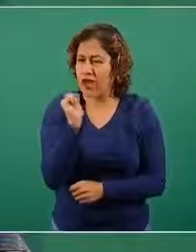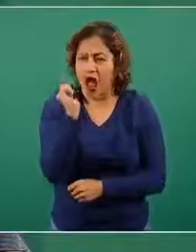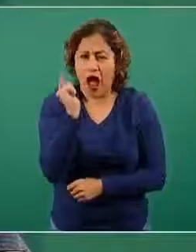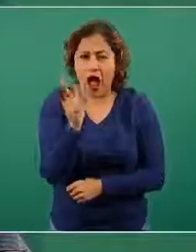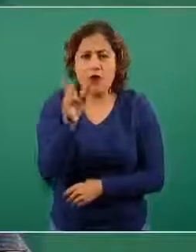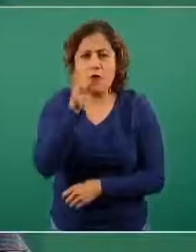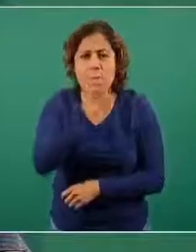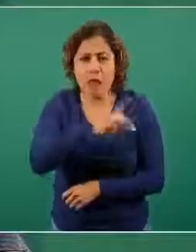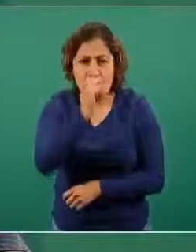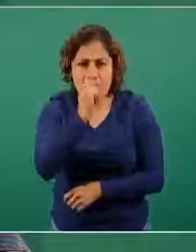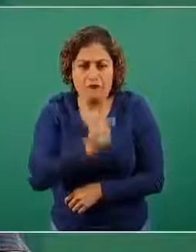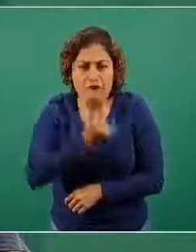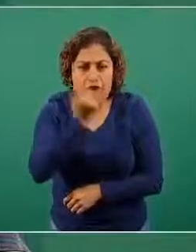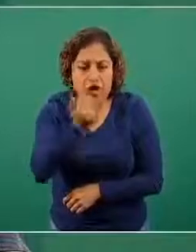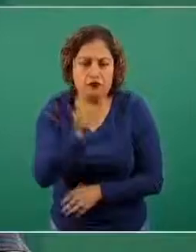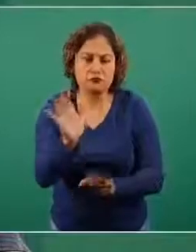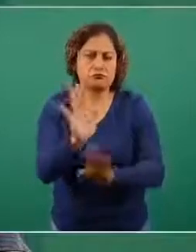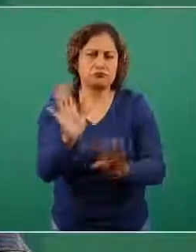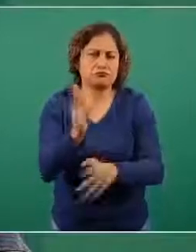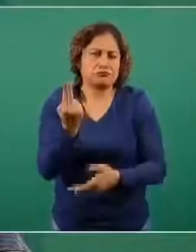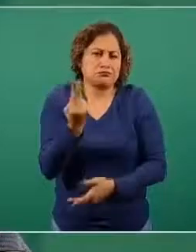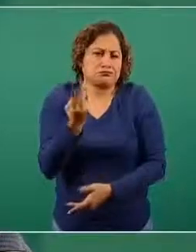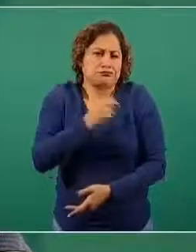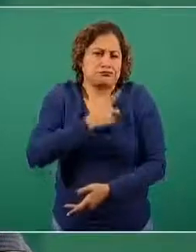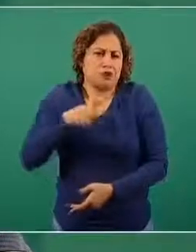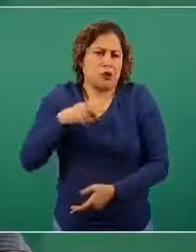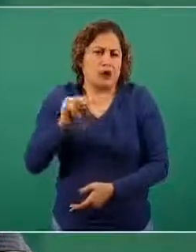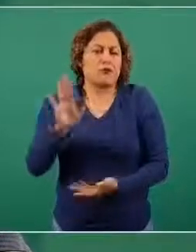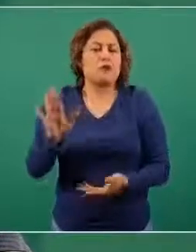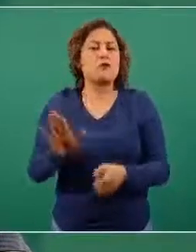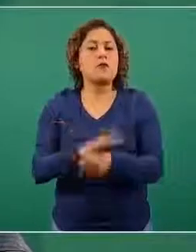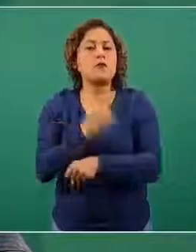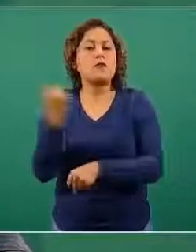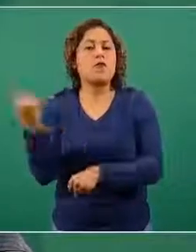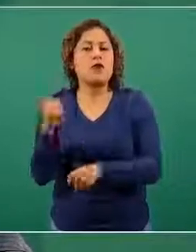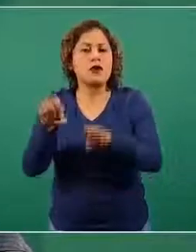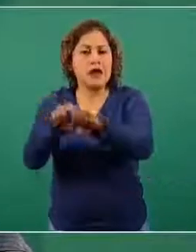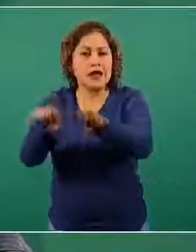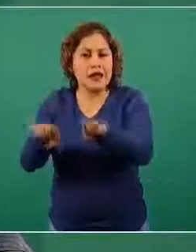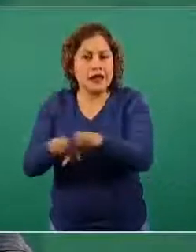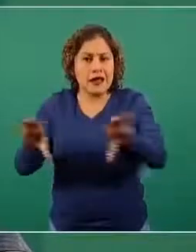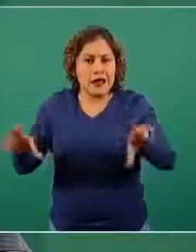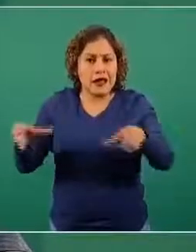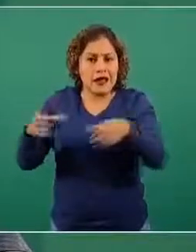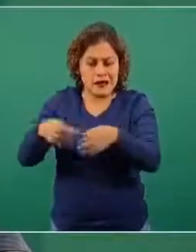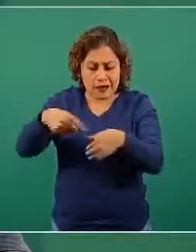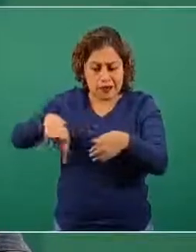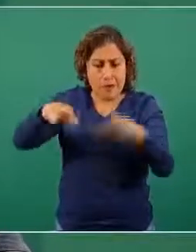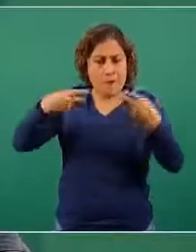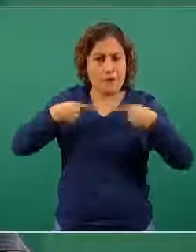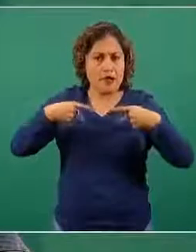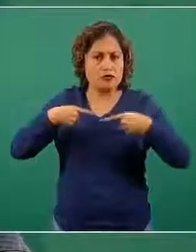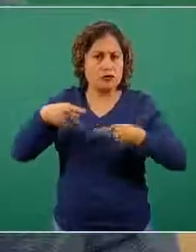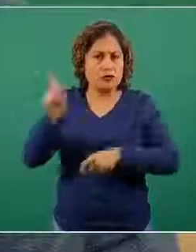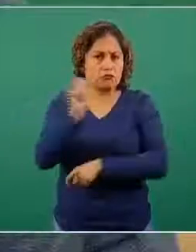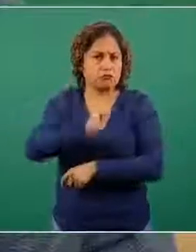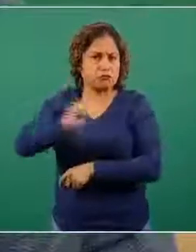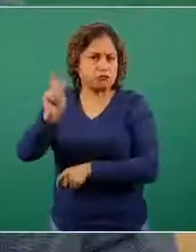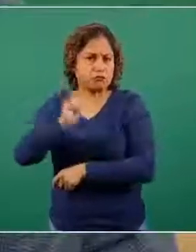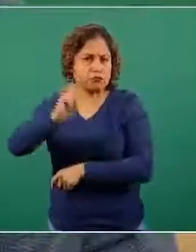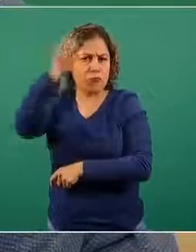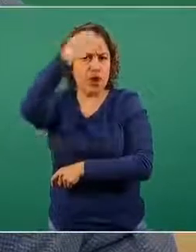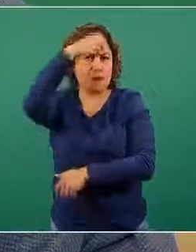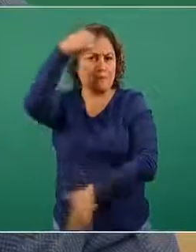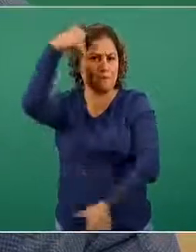grupos de expertos son personas que tienen una amplia experiencia, que tienen un amplio reconocimiento en las diferentes